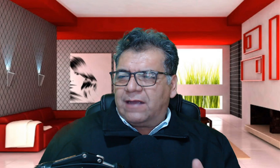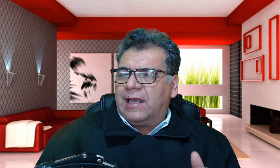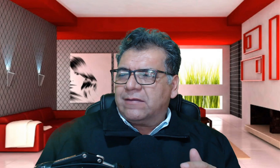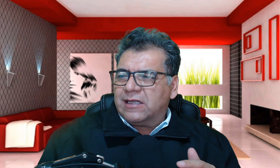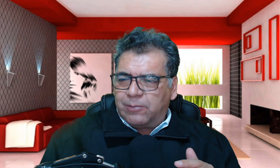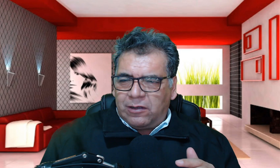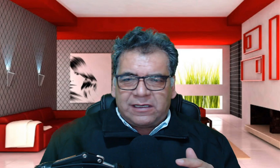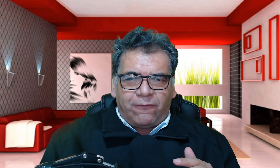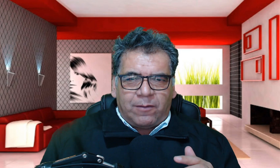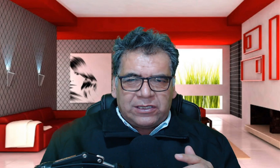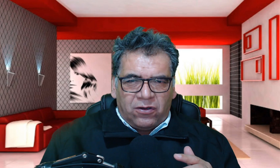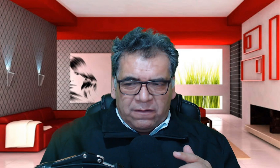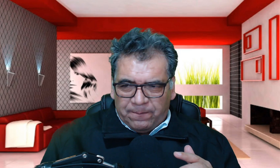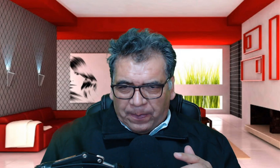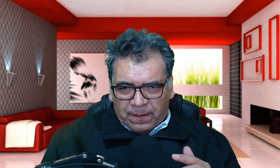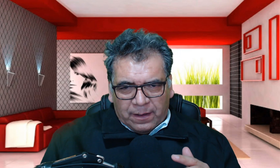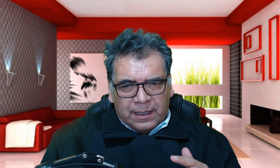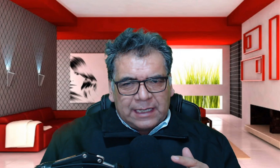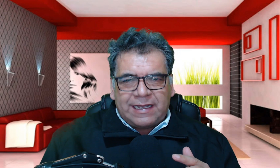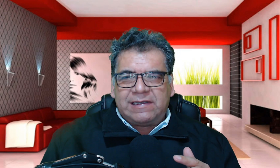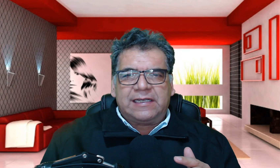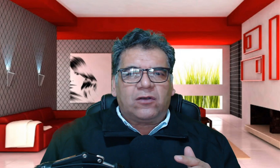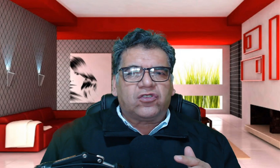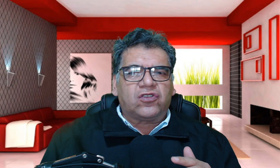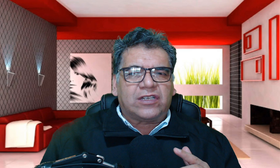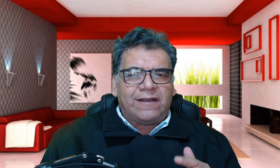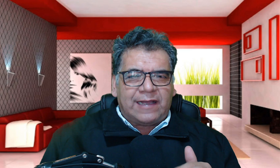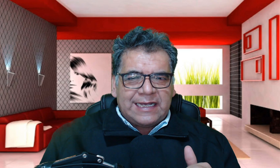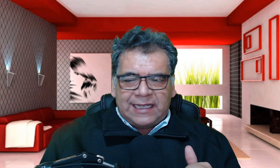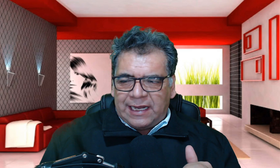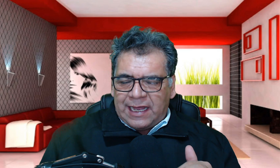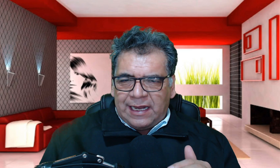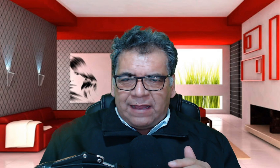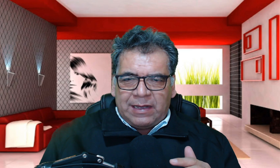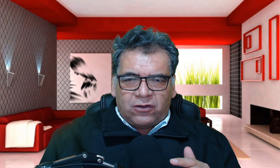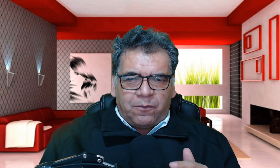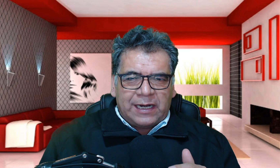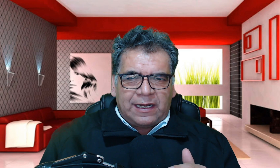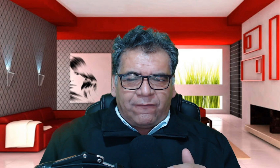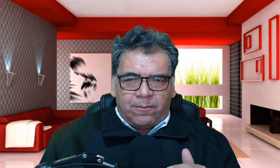Amigos y amigas, me despido de esta información. Ya sabes, si te gustó, suscríbete a este canal y